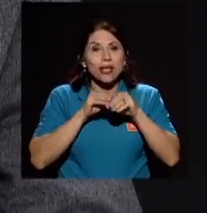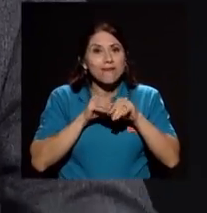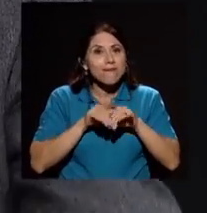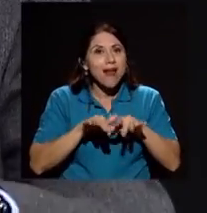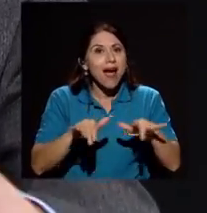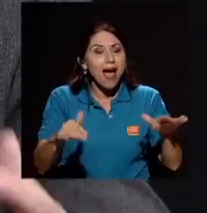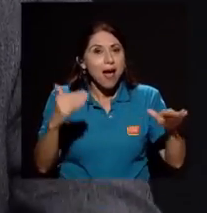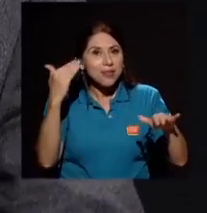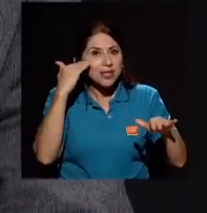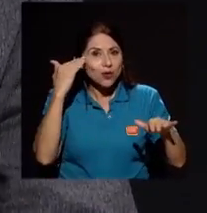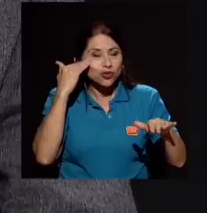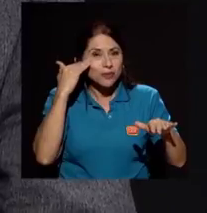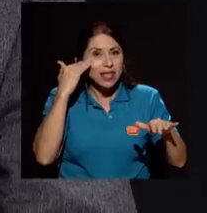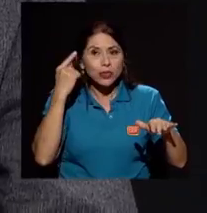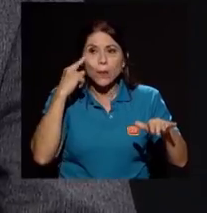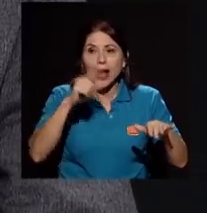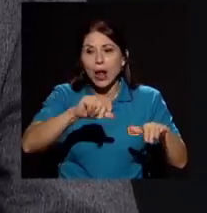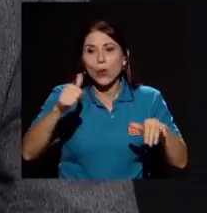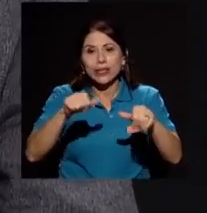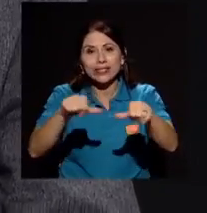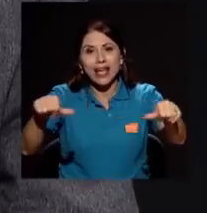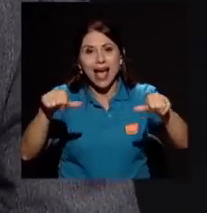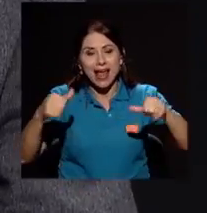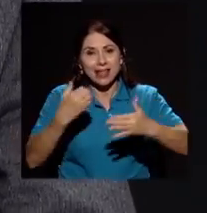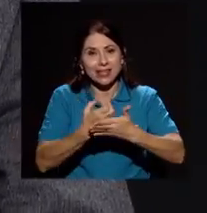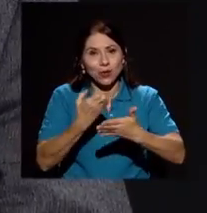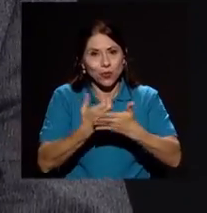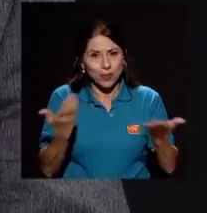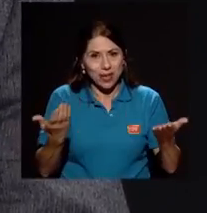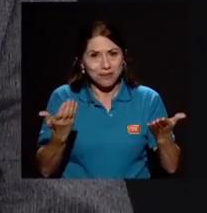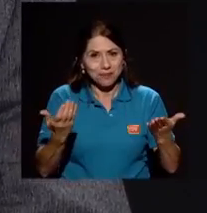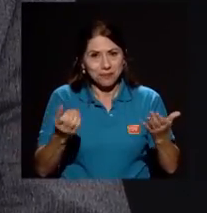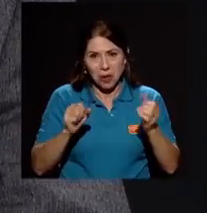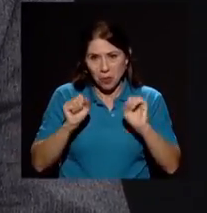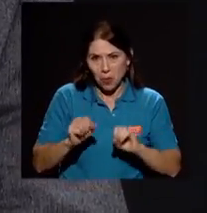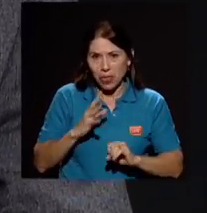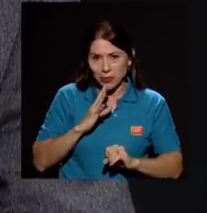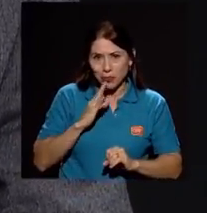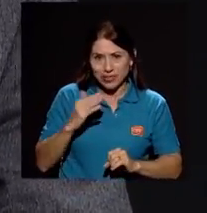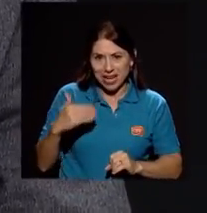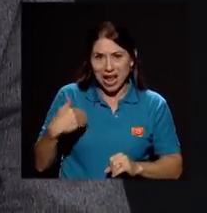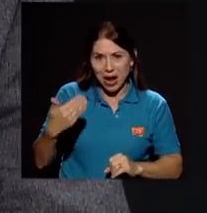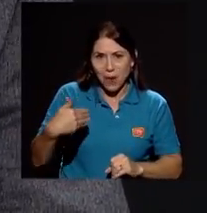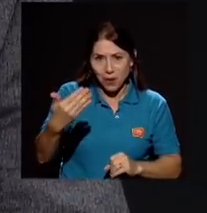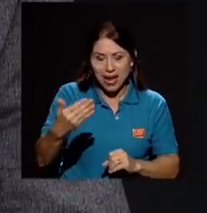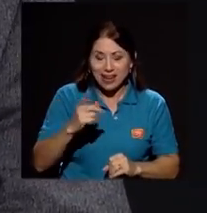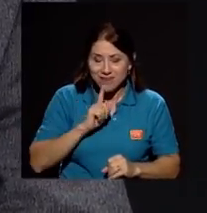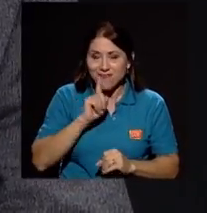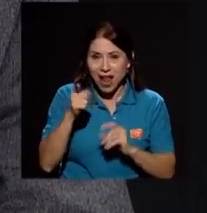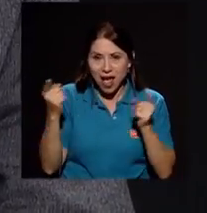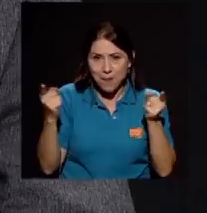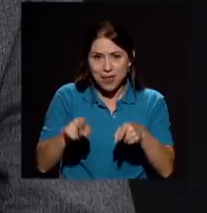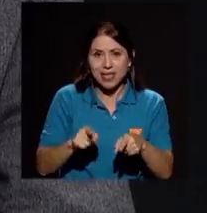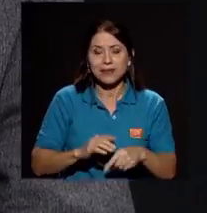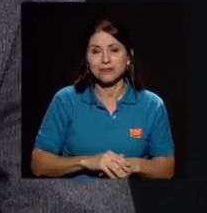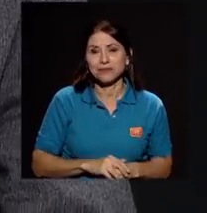hacia el resto de la economía sobre lo cual podemos conversar ahora un rato que se dieron efectivamente